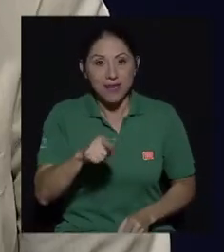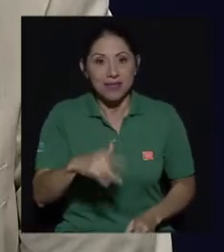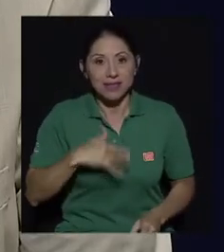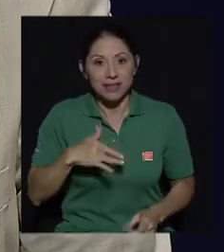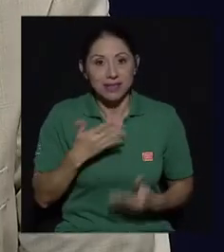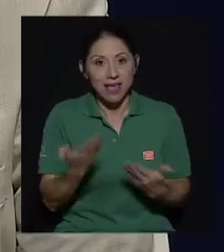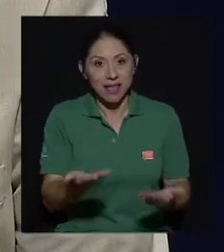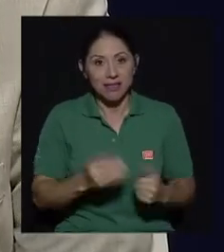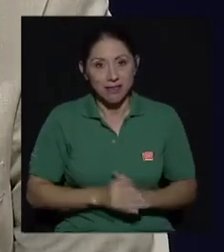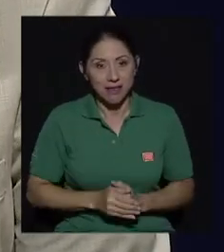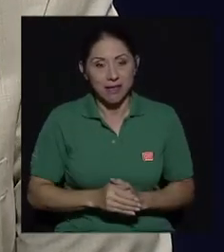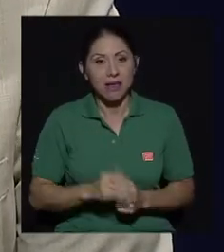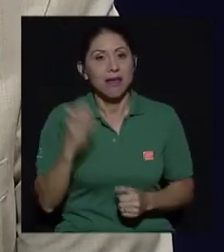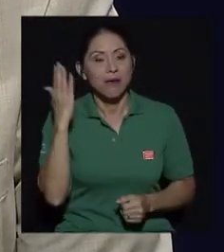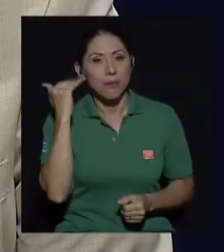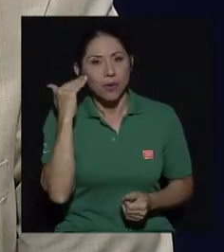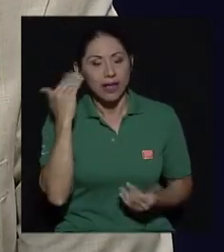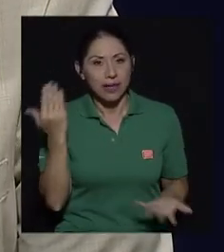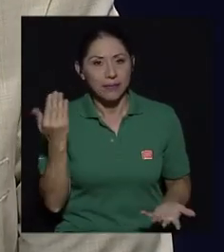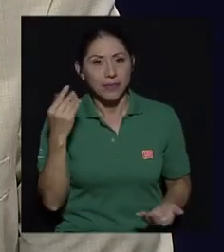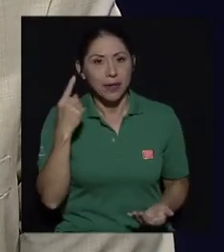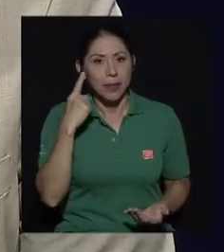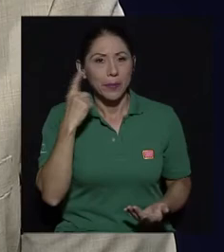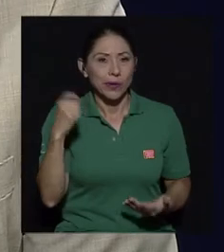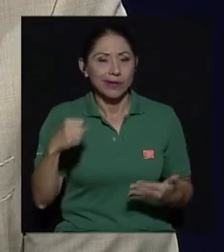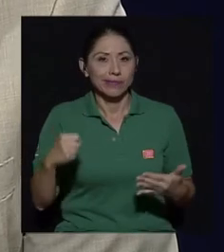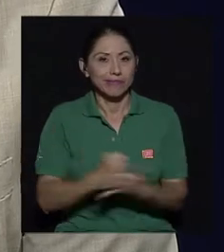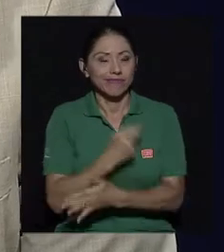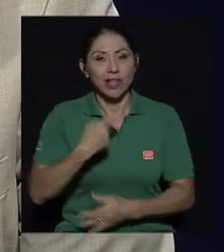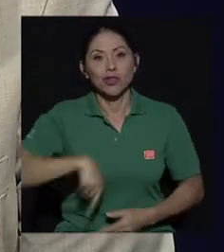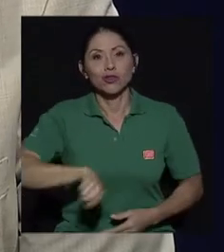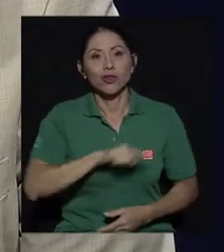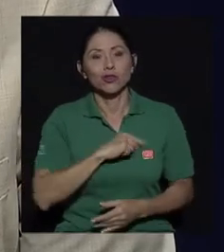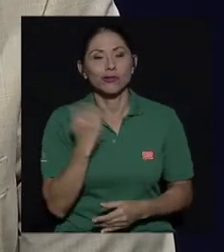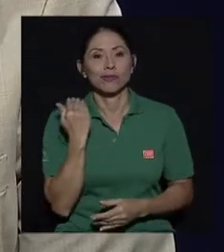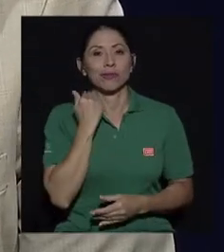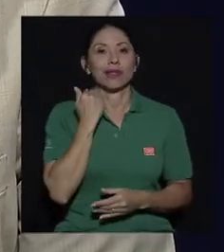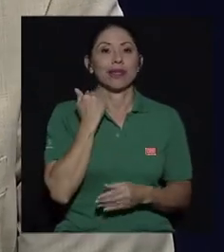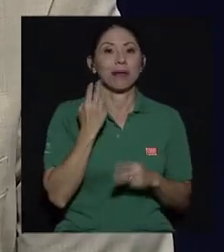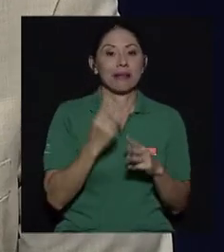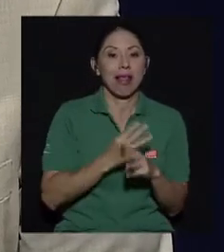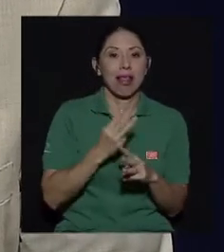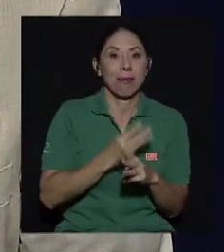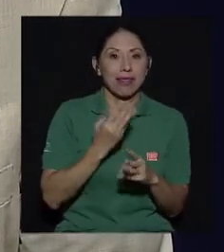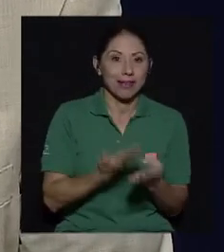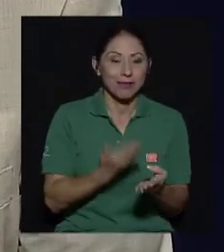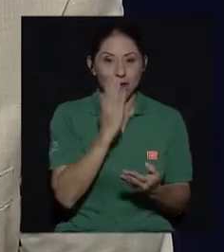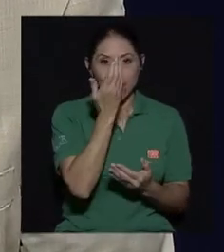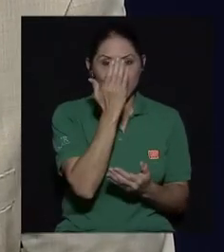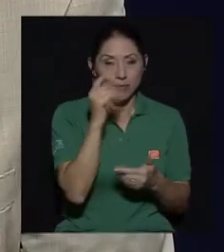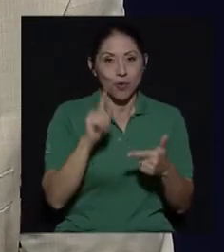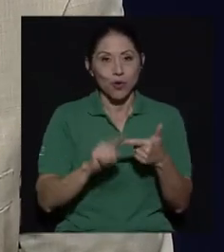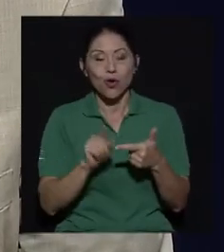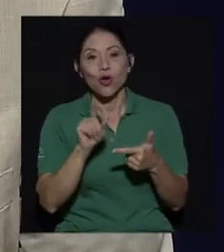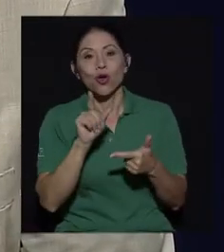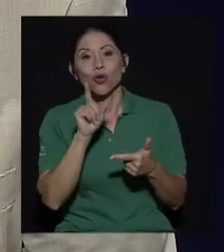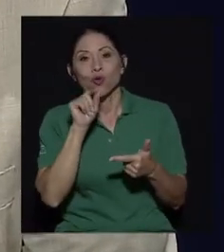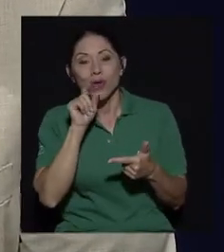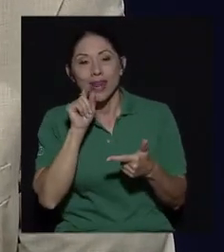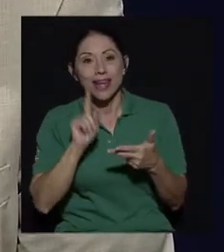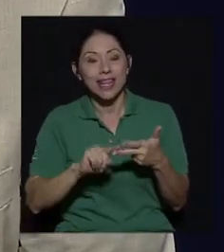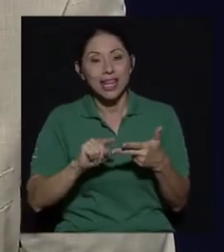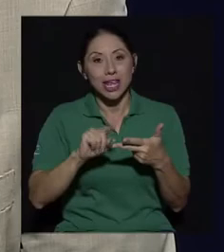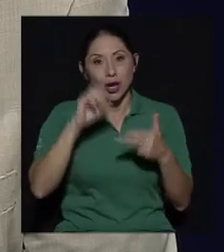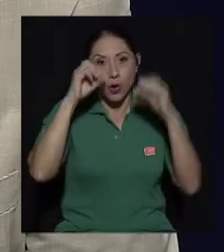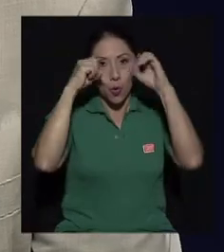siente se siente y es porque lamentablemente somos víctimas de los algoritmos matemáticos tanto de facebook como de twitter y